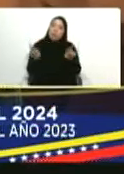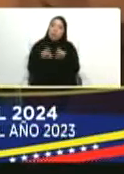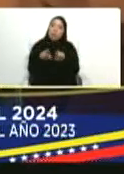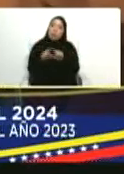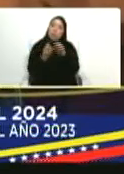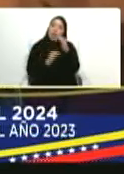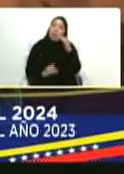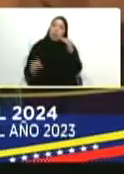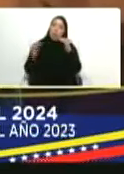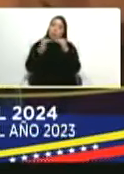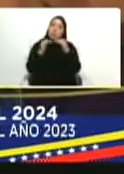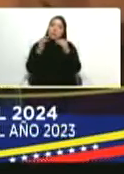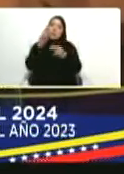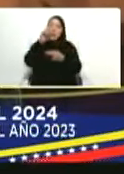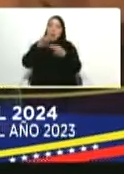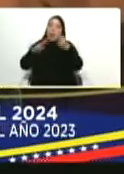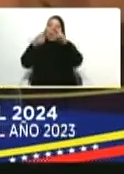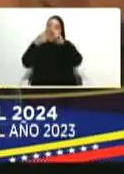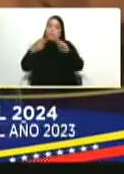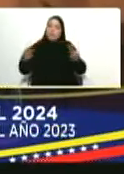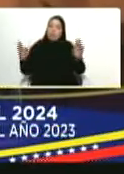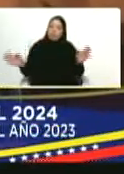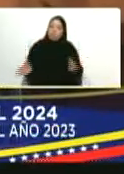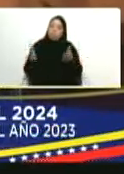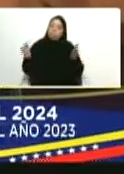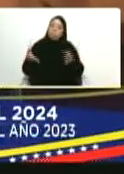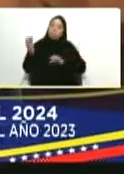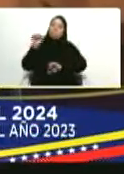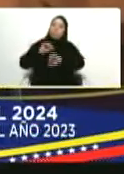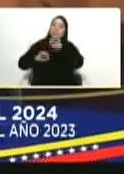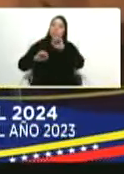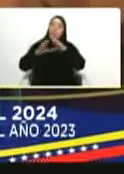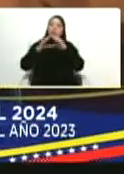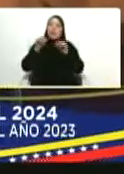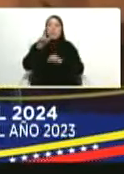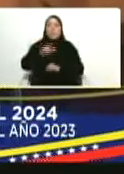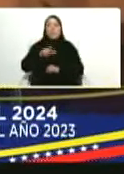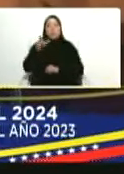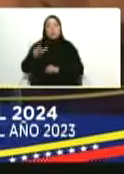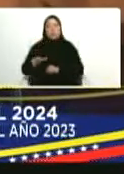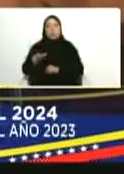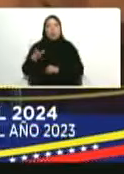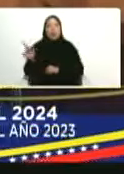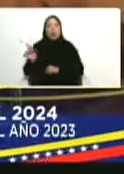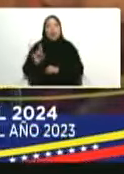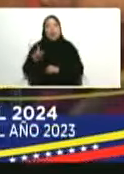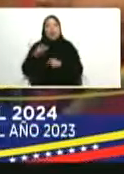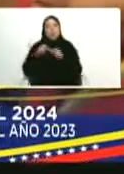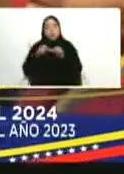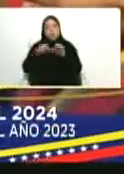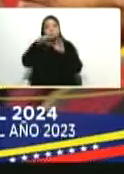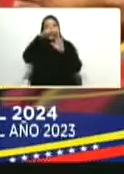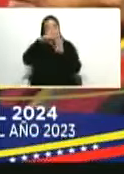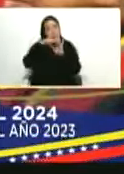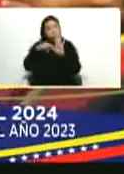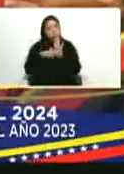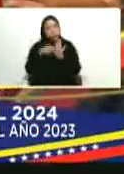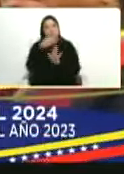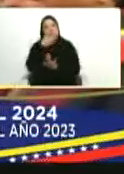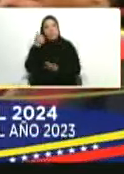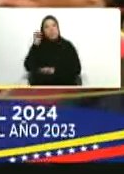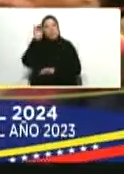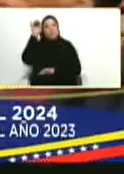la justicia y la paz que enarbolamos y defendemos, a la vez que nos sugiere lecciones para seguir forjando un mejor